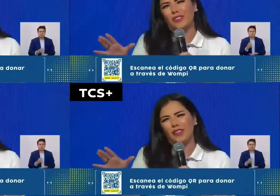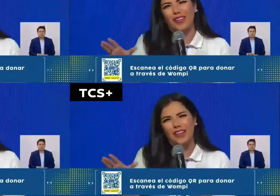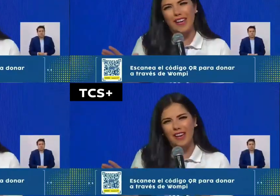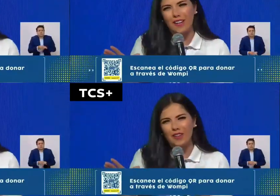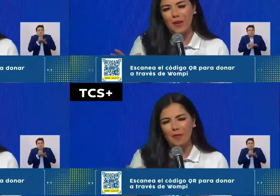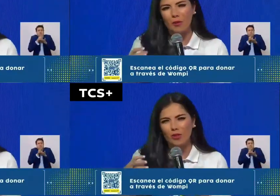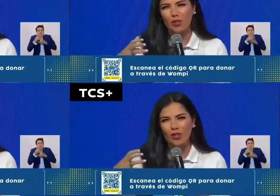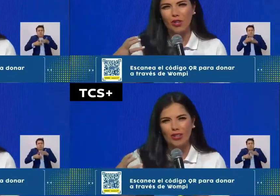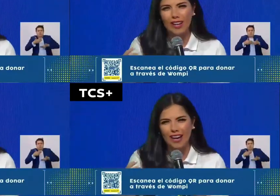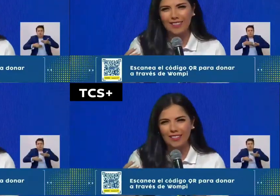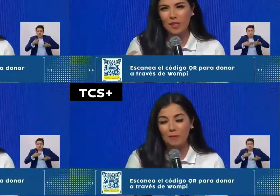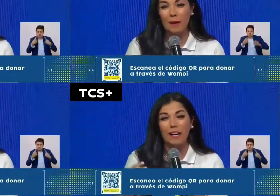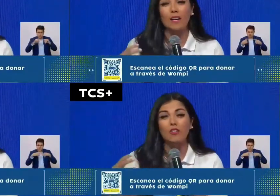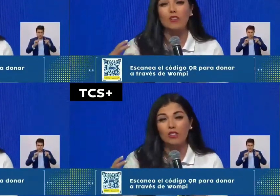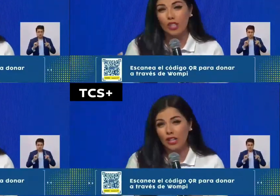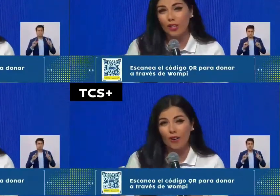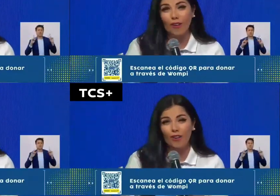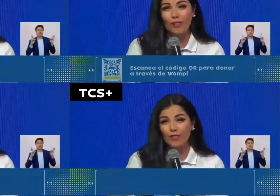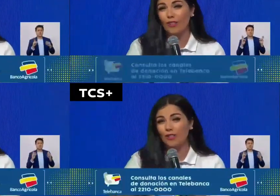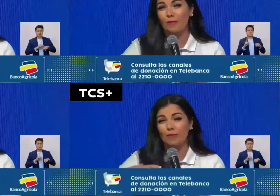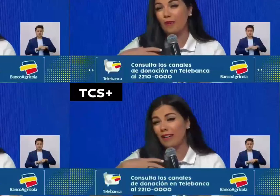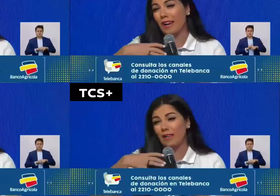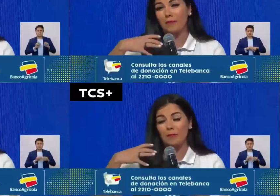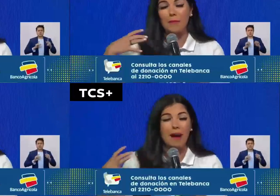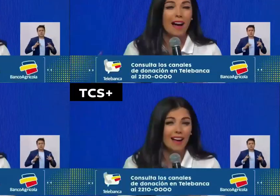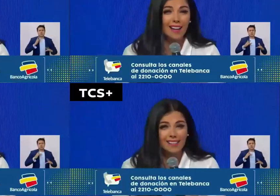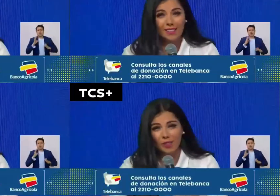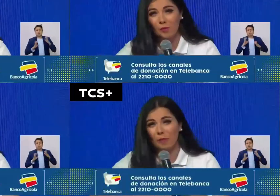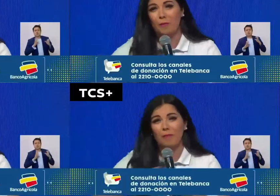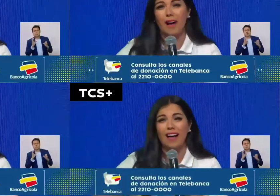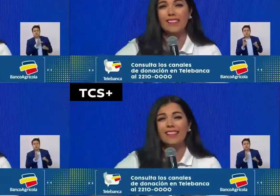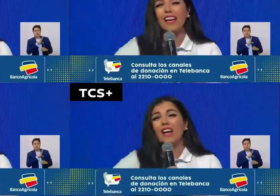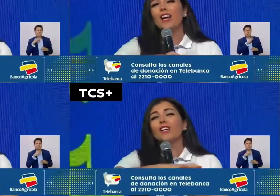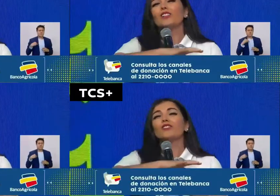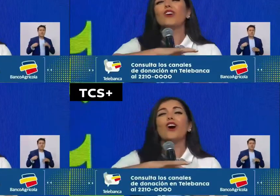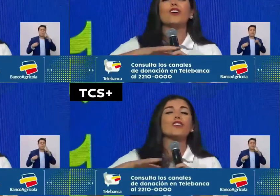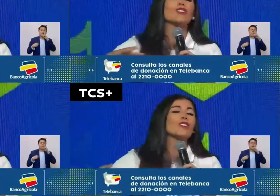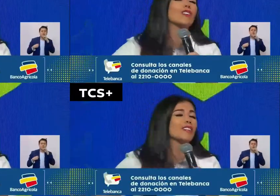cosas que sucedieron emocionantes para los chicos, las mamás, los